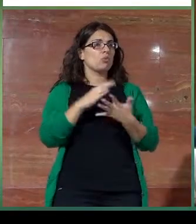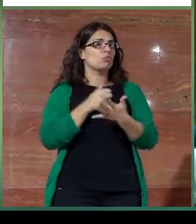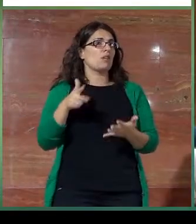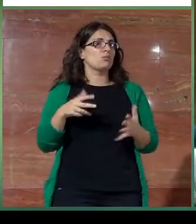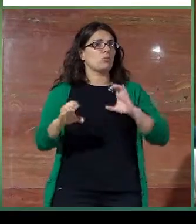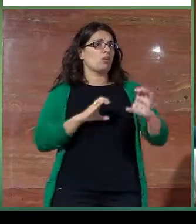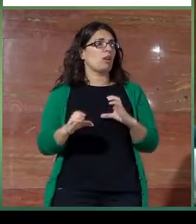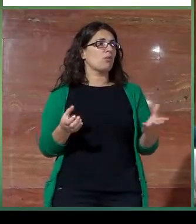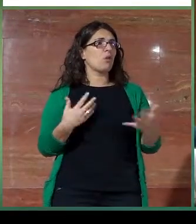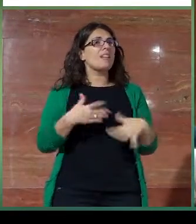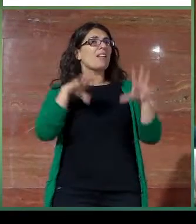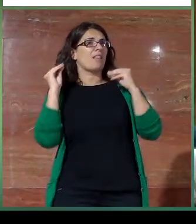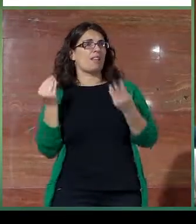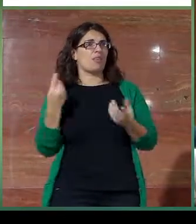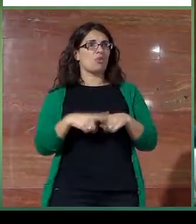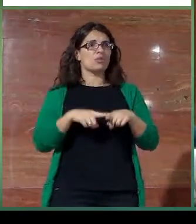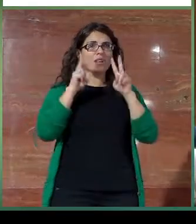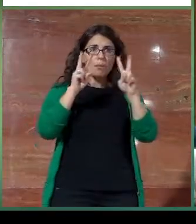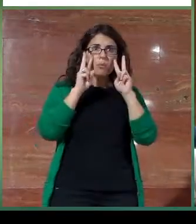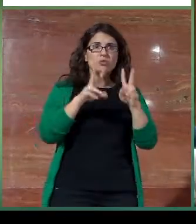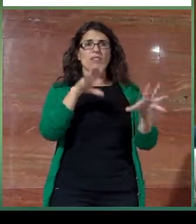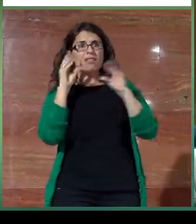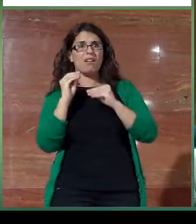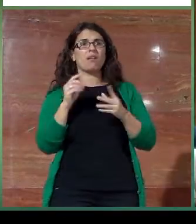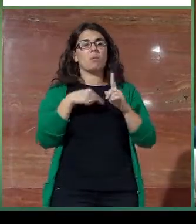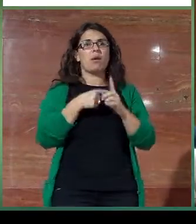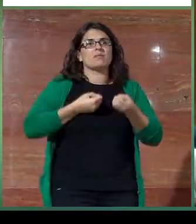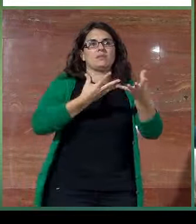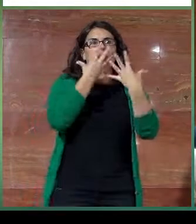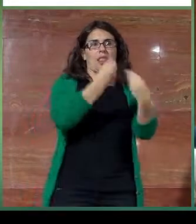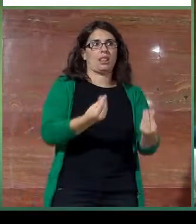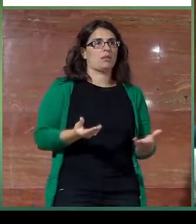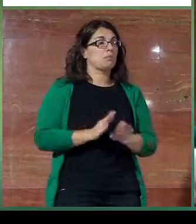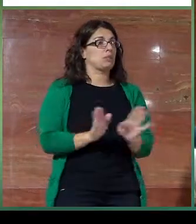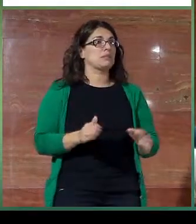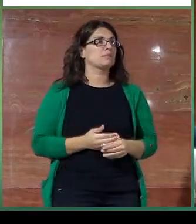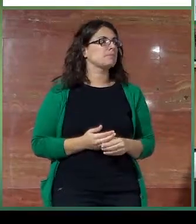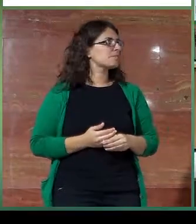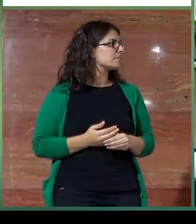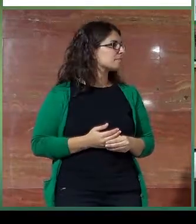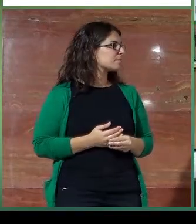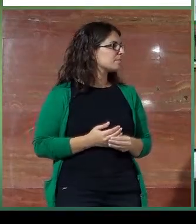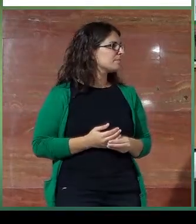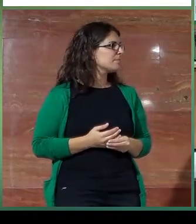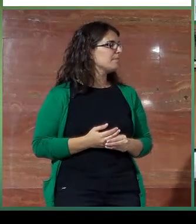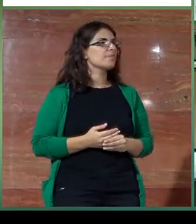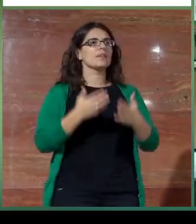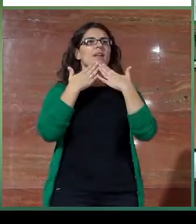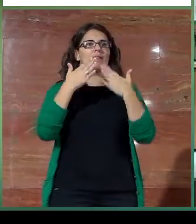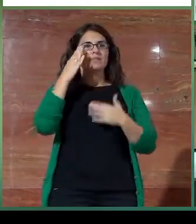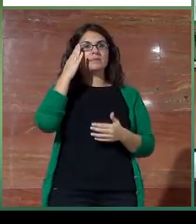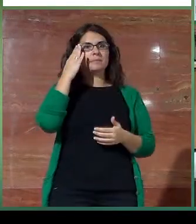comunicación, a entender lo que vemos, a entender y a hacernos entender. Nada más. Gracias.